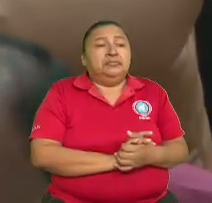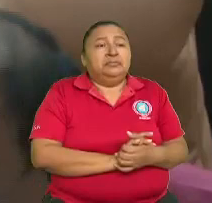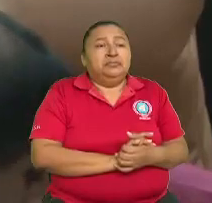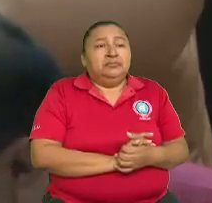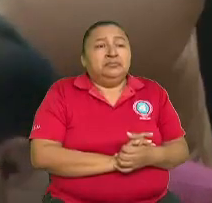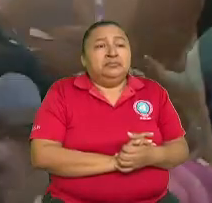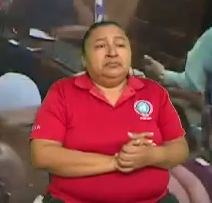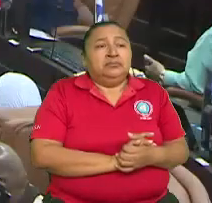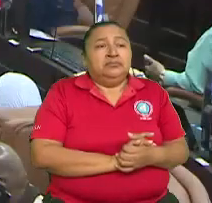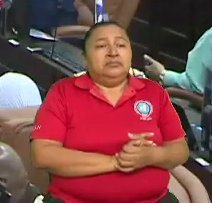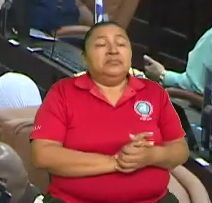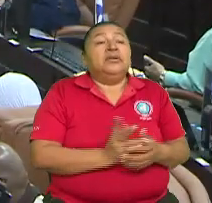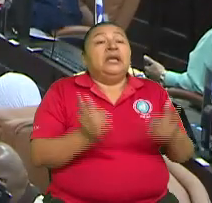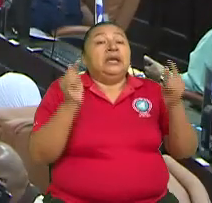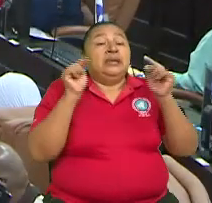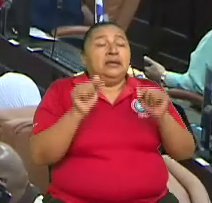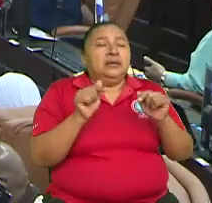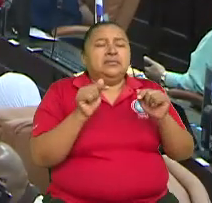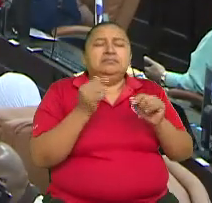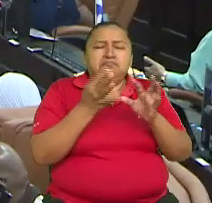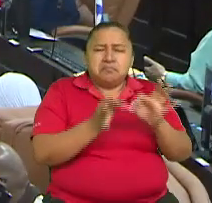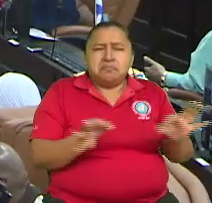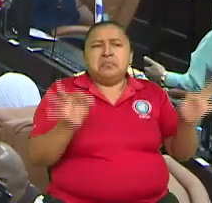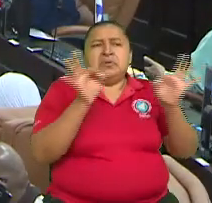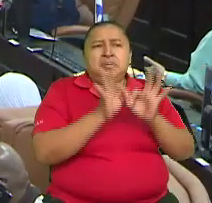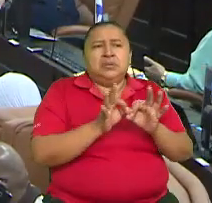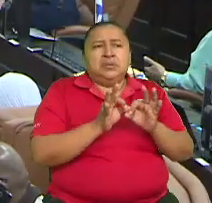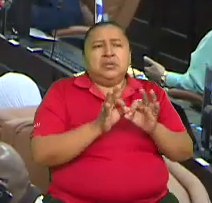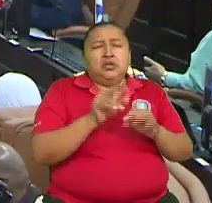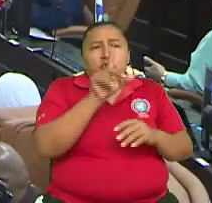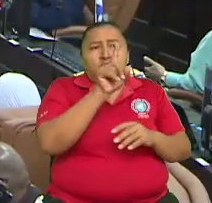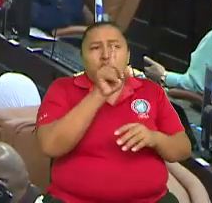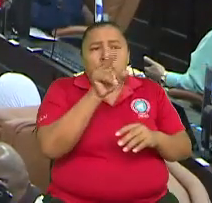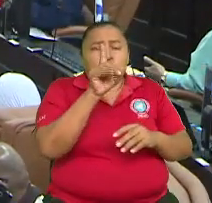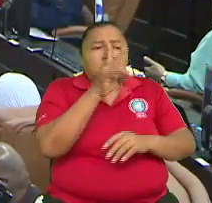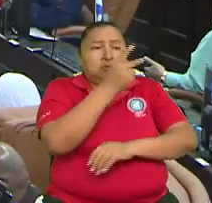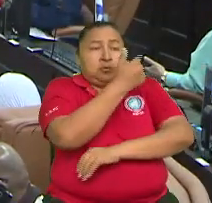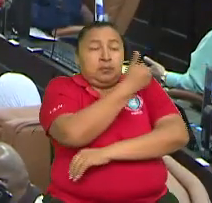que es imprescindible que estos 12 hospitales